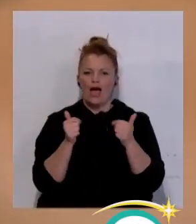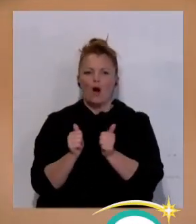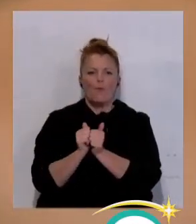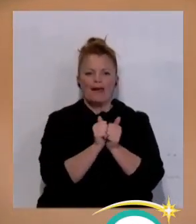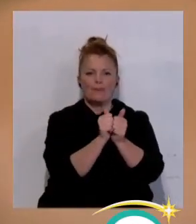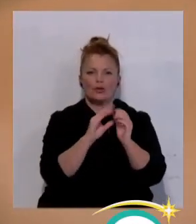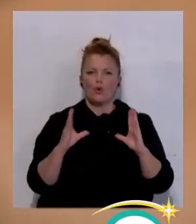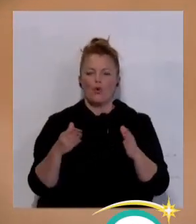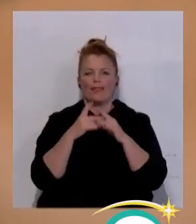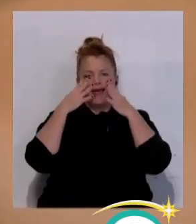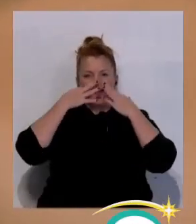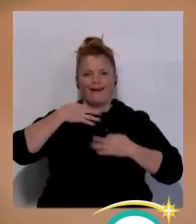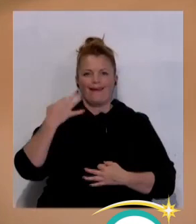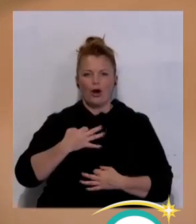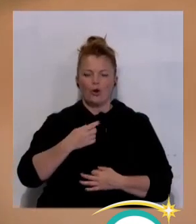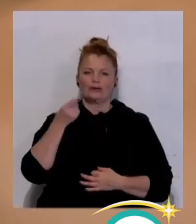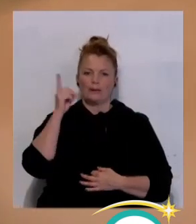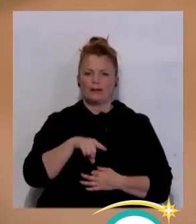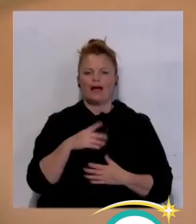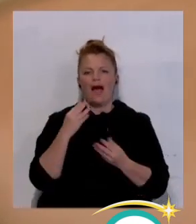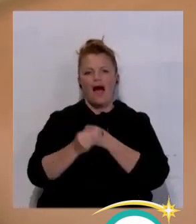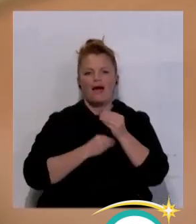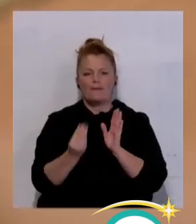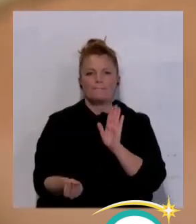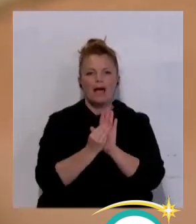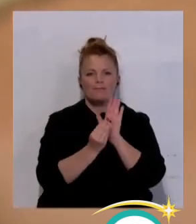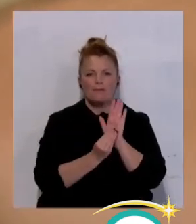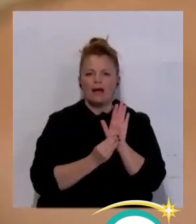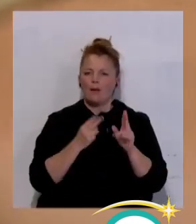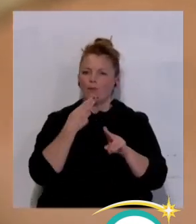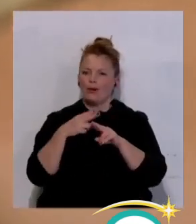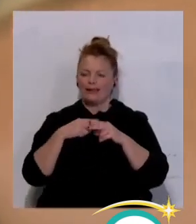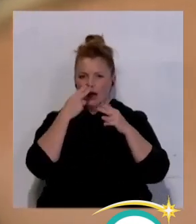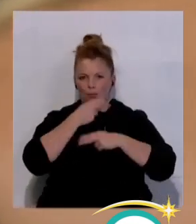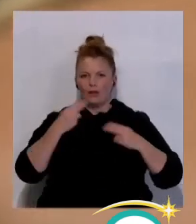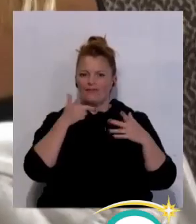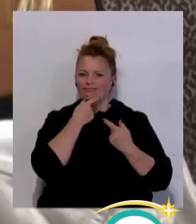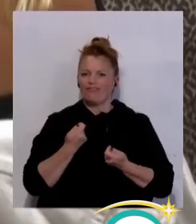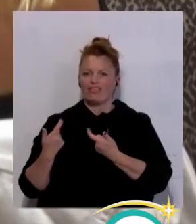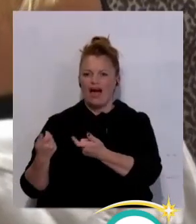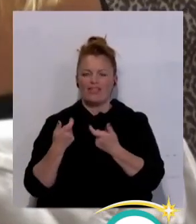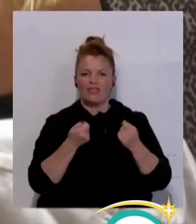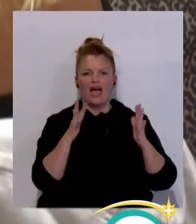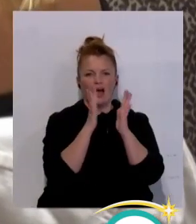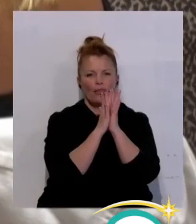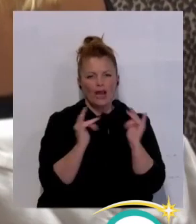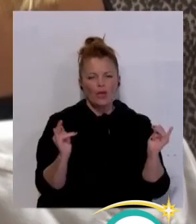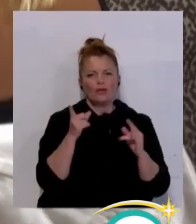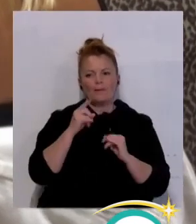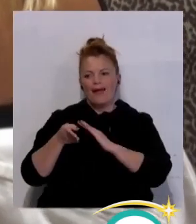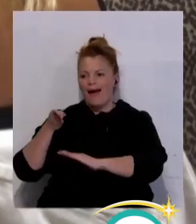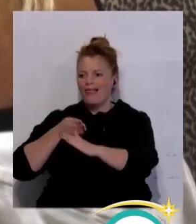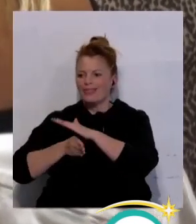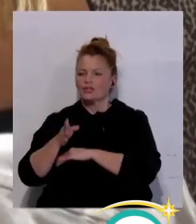acompañamiento a grupos de riesgo y, sobre todo, la implantación de políticas públicas que faciliten la conciliación y el